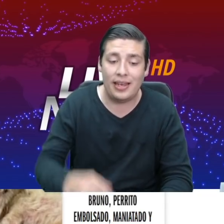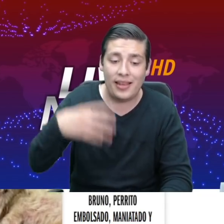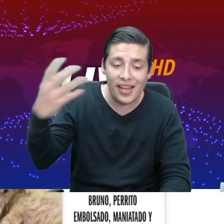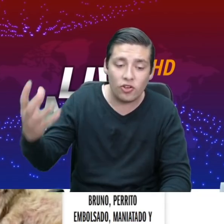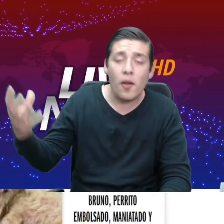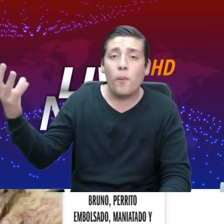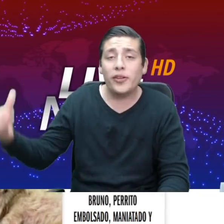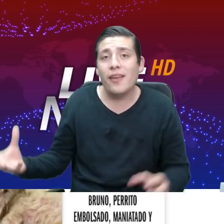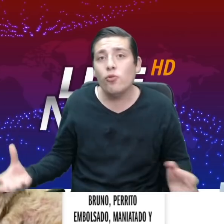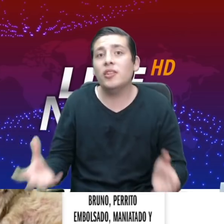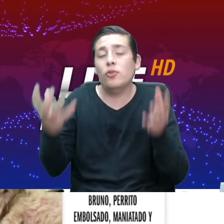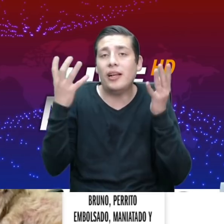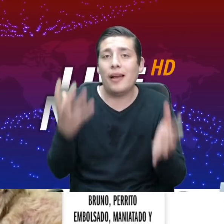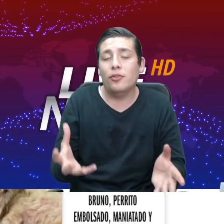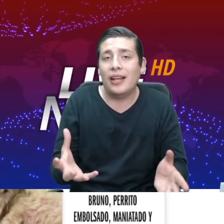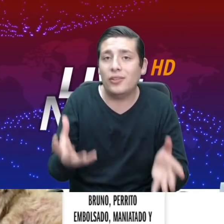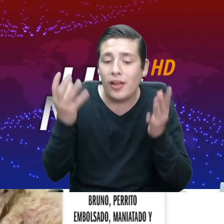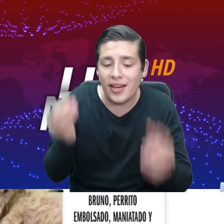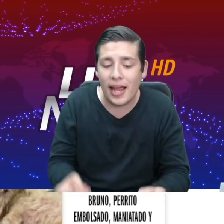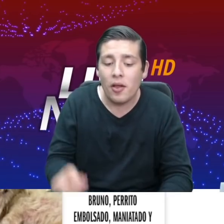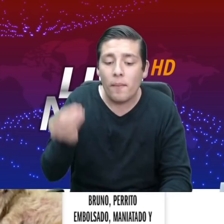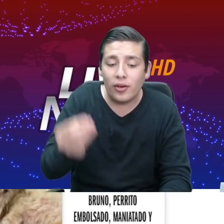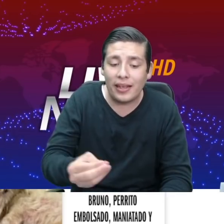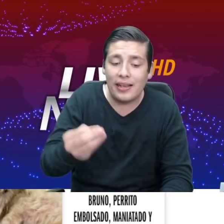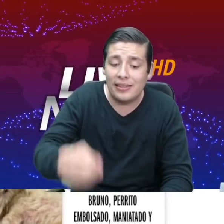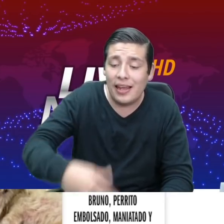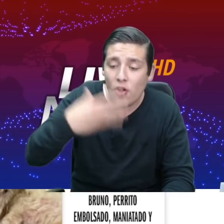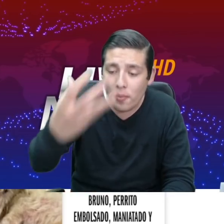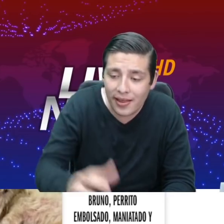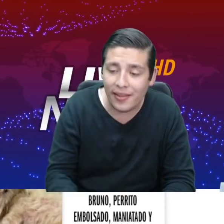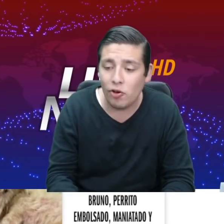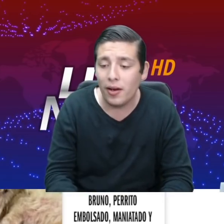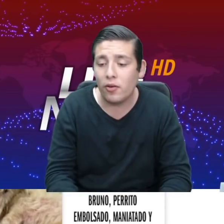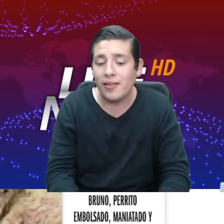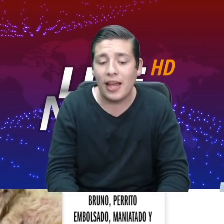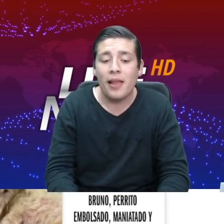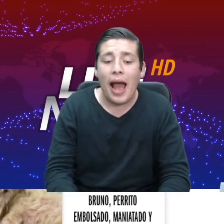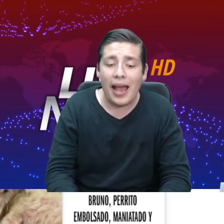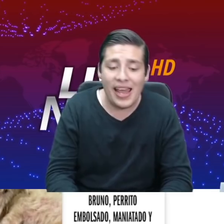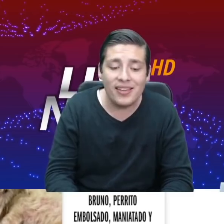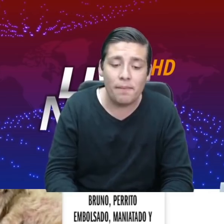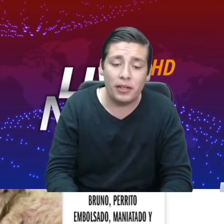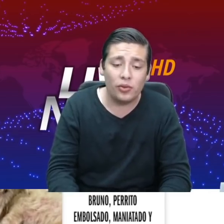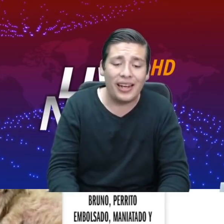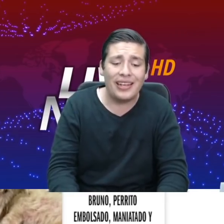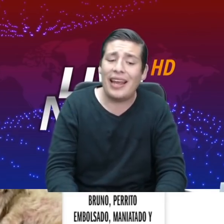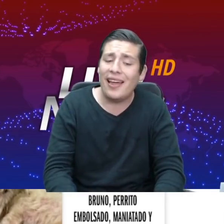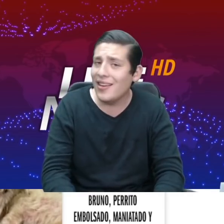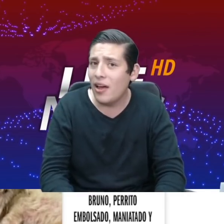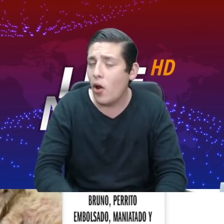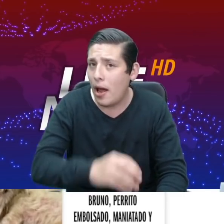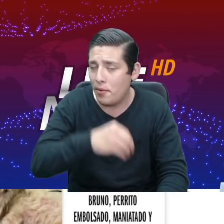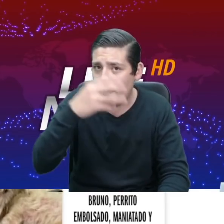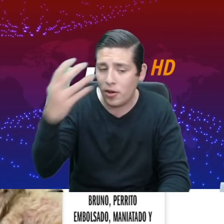Progresistas, que de hecho, pues ya hay muchísimos reclamos de la ciudadanía, porque se le dio vida de nueva cuenta a este personaje que